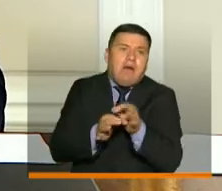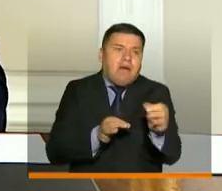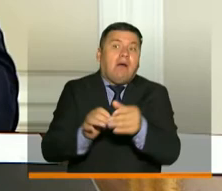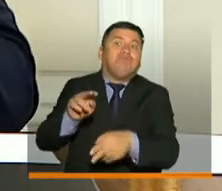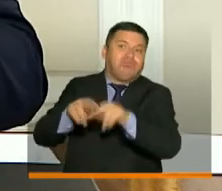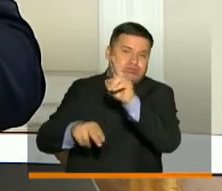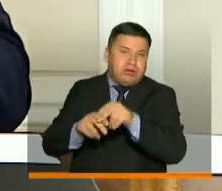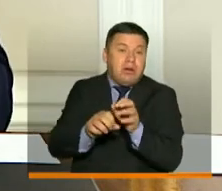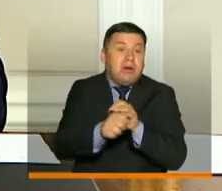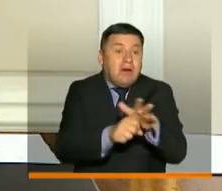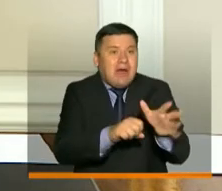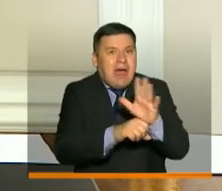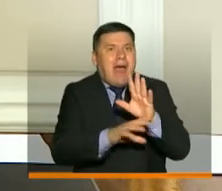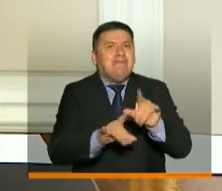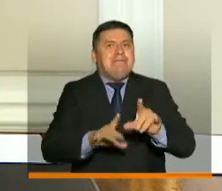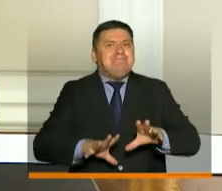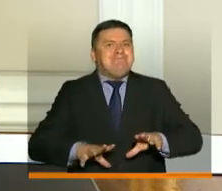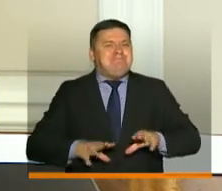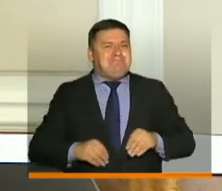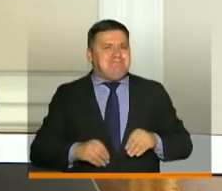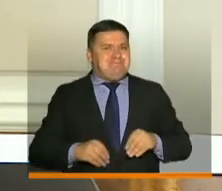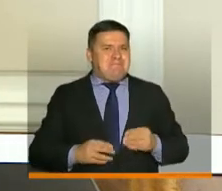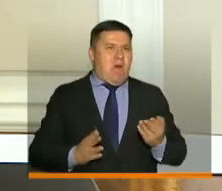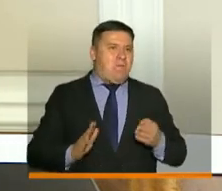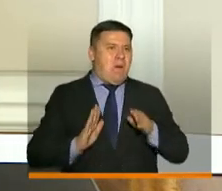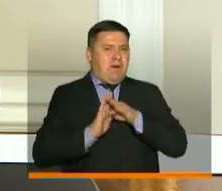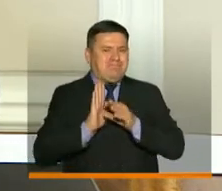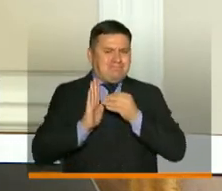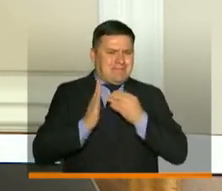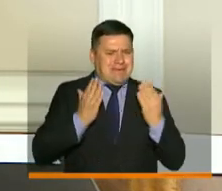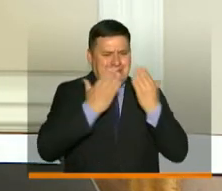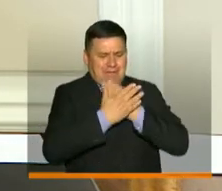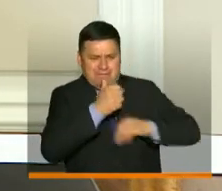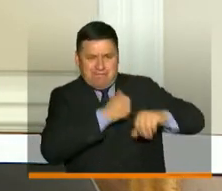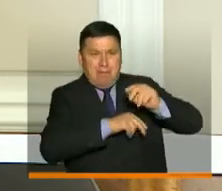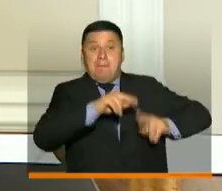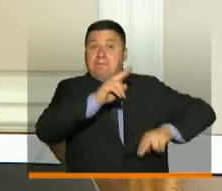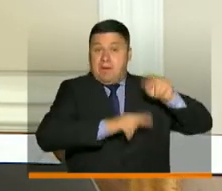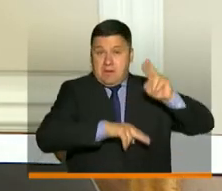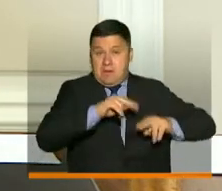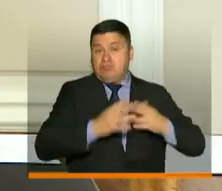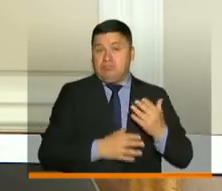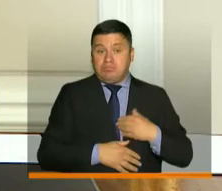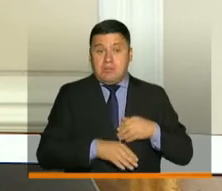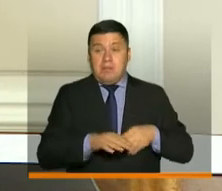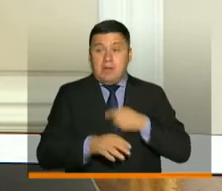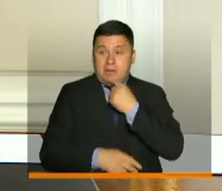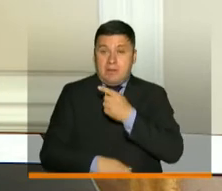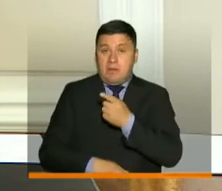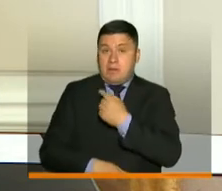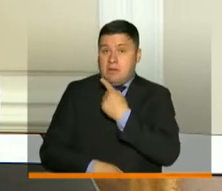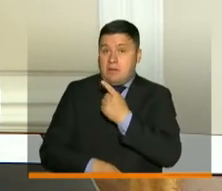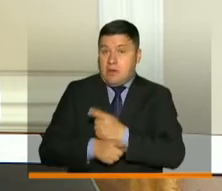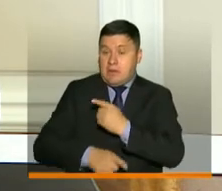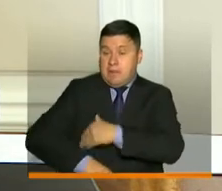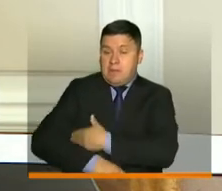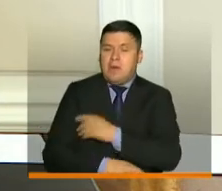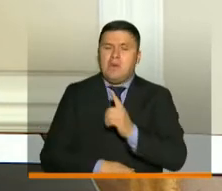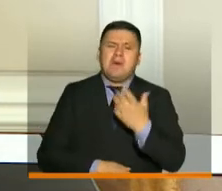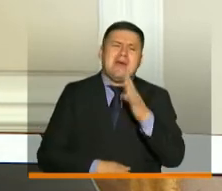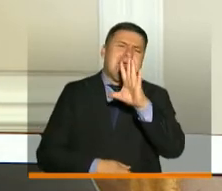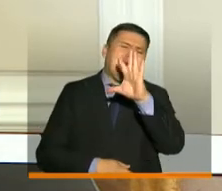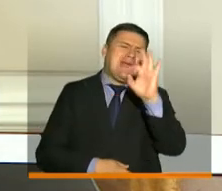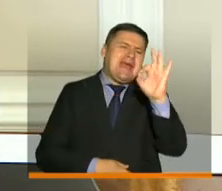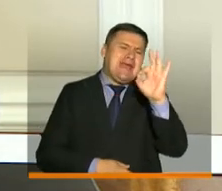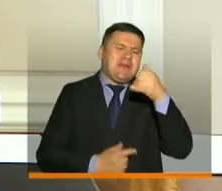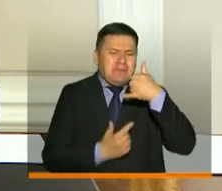van a también adecuar un modelo de alternancia. Pues esta infraestructura escolar, que como lo decía la ministra, son más de 500